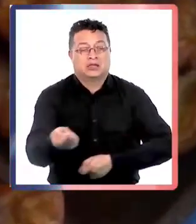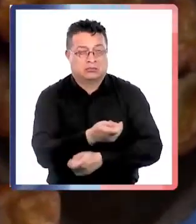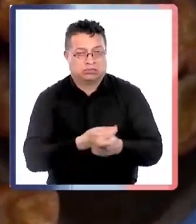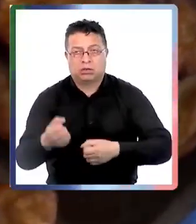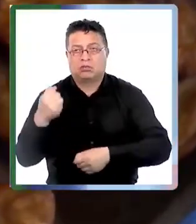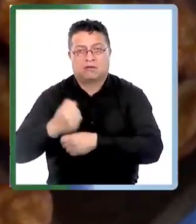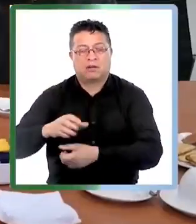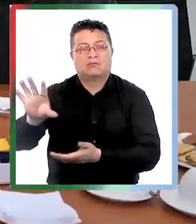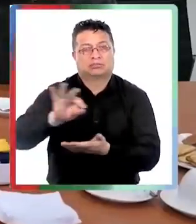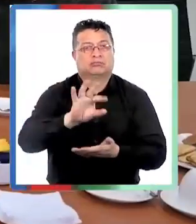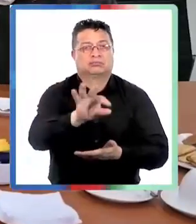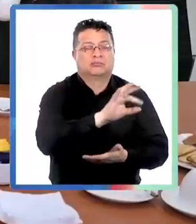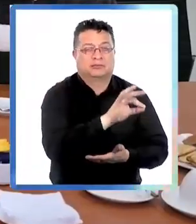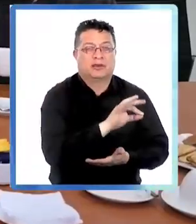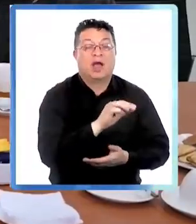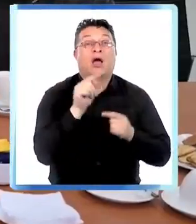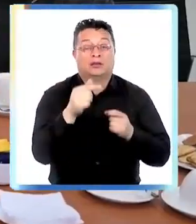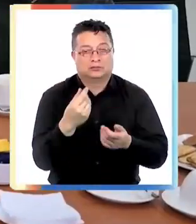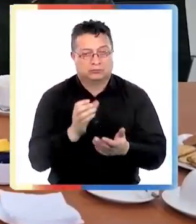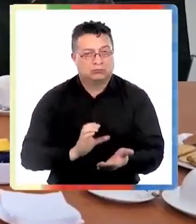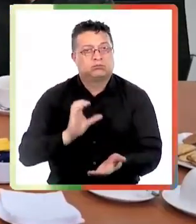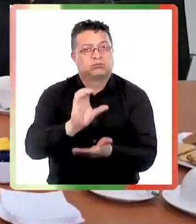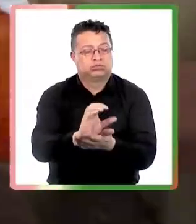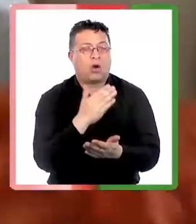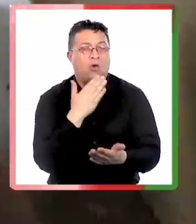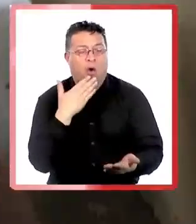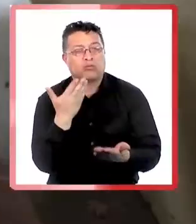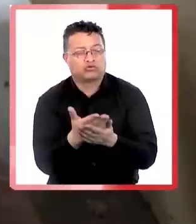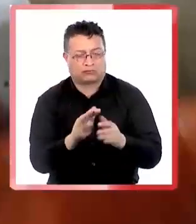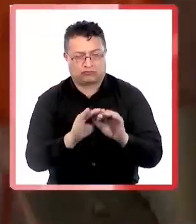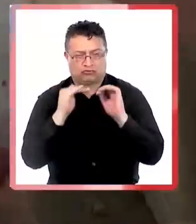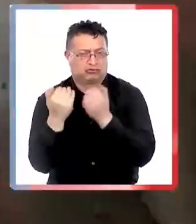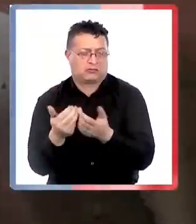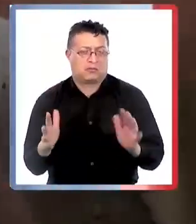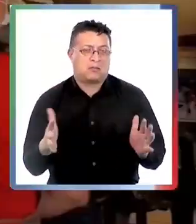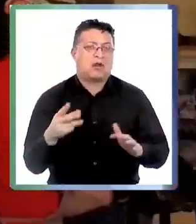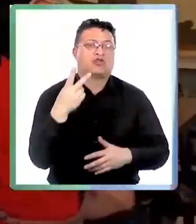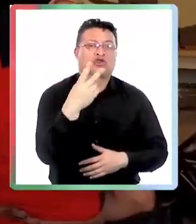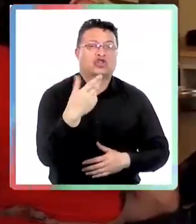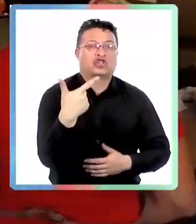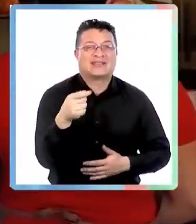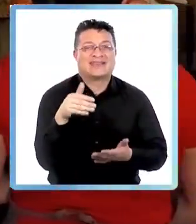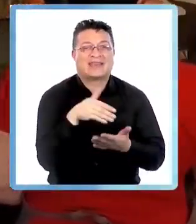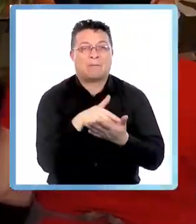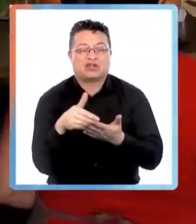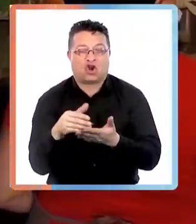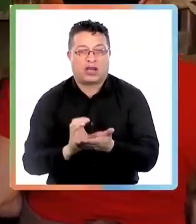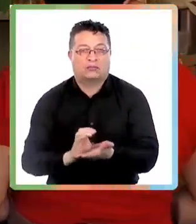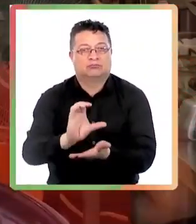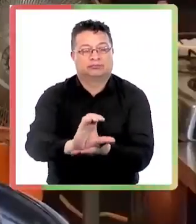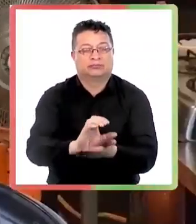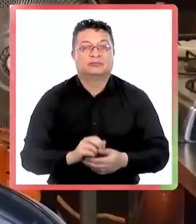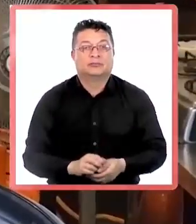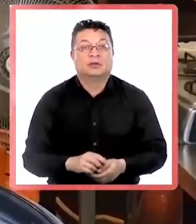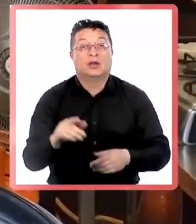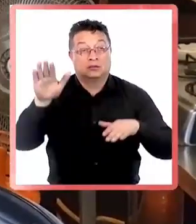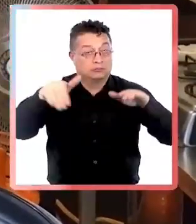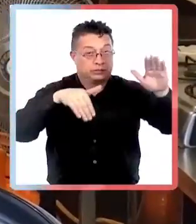de negocios y empleo. Se anunciaron recursos postulables por un total de 270 millones de